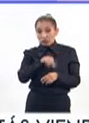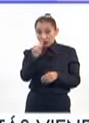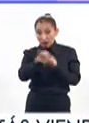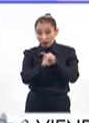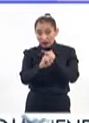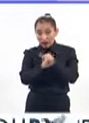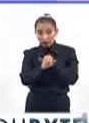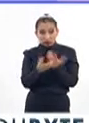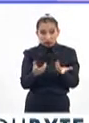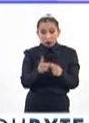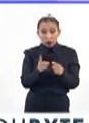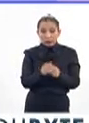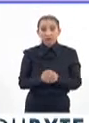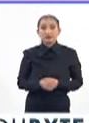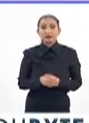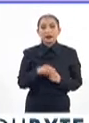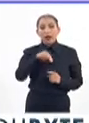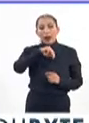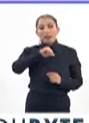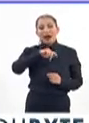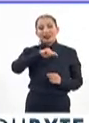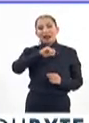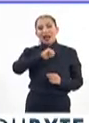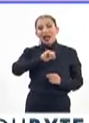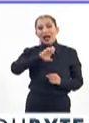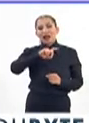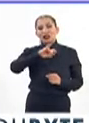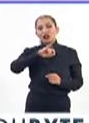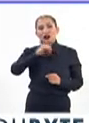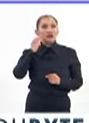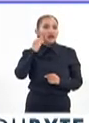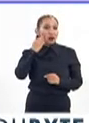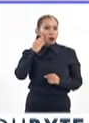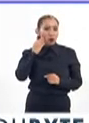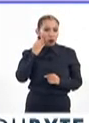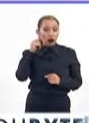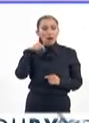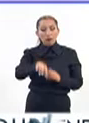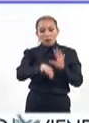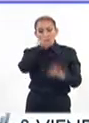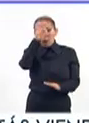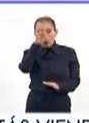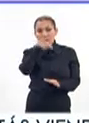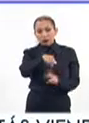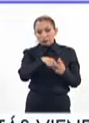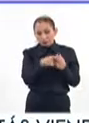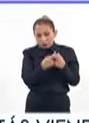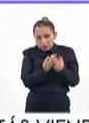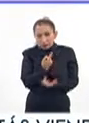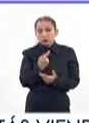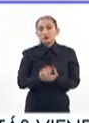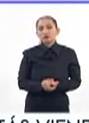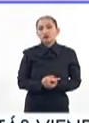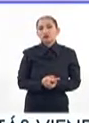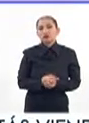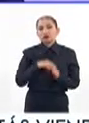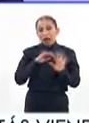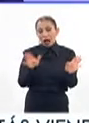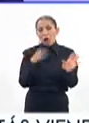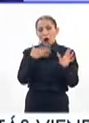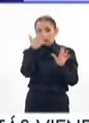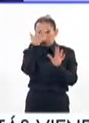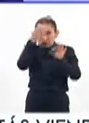todo, ¿no? ¿Cómo se llama la página? Mira, es Manteca Ediciones, en Facebook es donde nos van a encontrar porque vamos empezando ya como